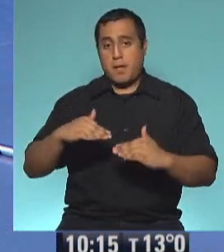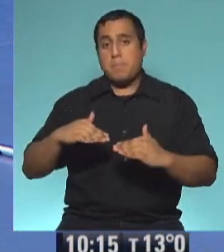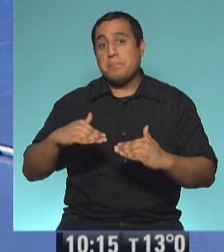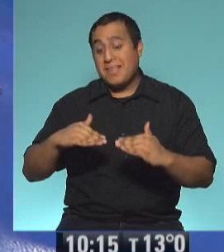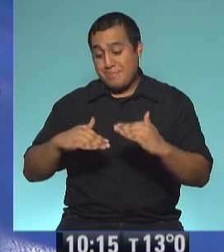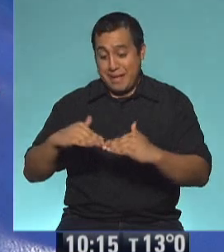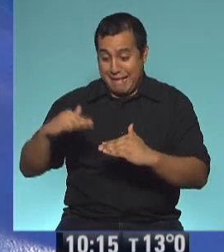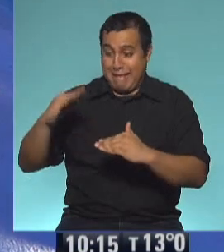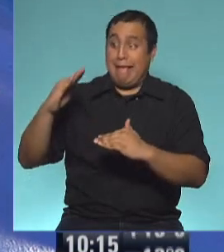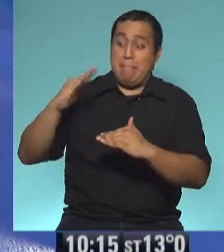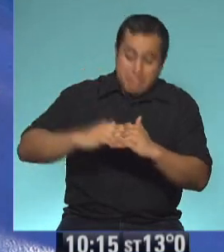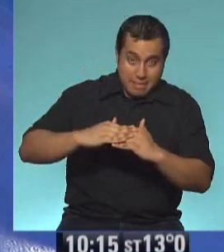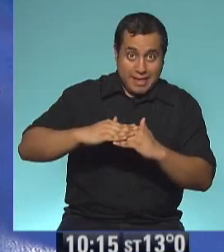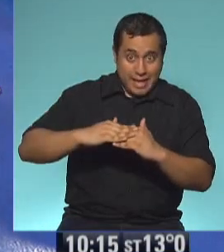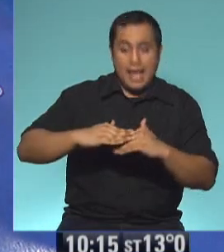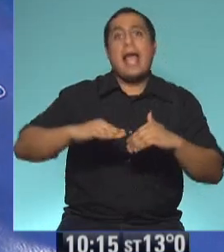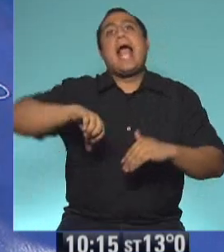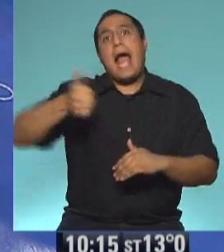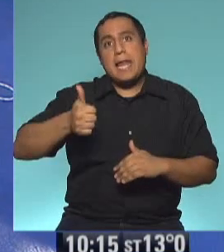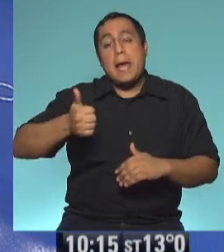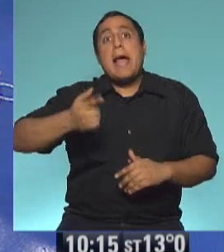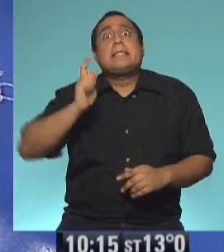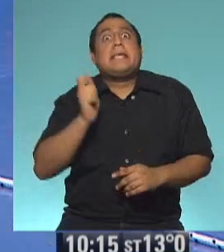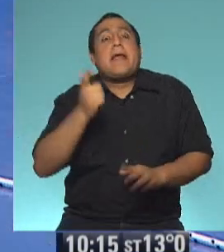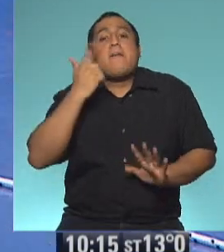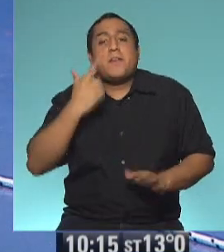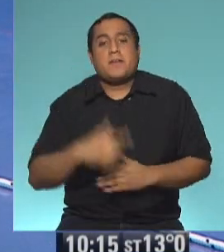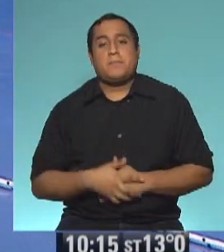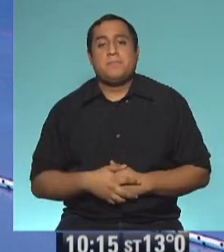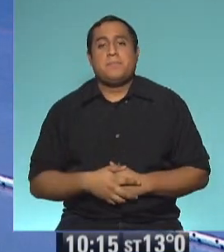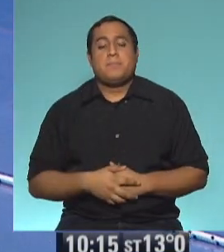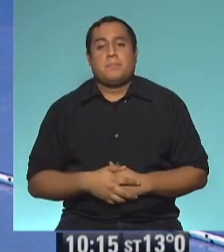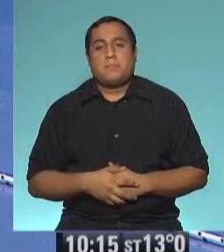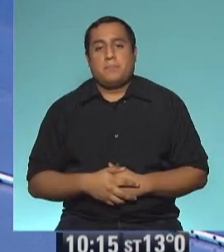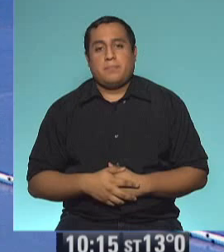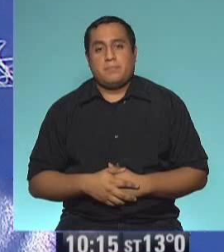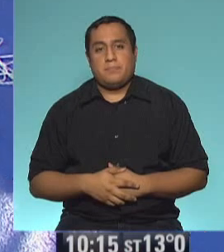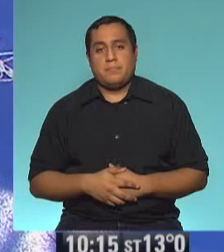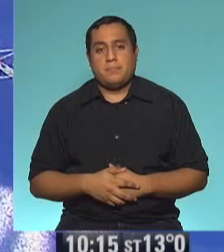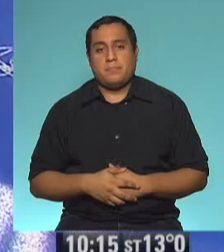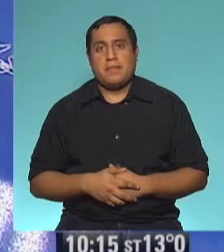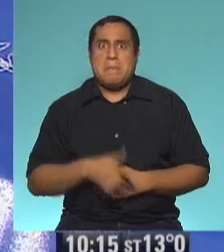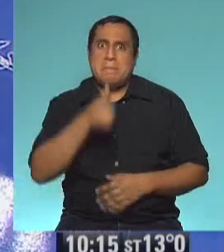que pisa al otro gana. A ver, a ver, yo soy queso y ya traje las chalupas yo,